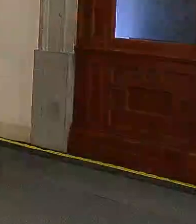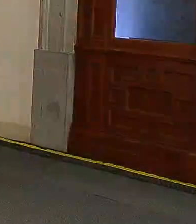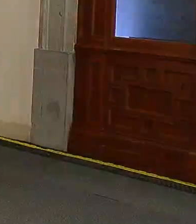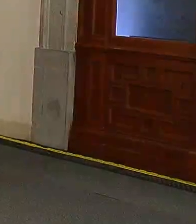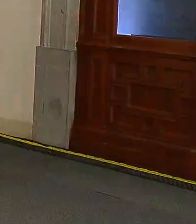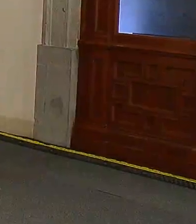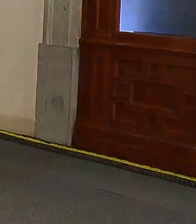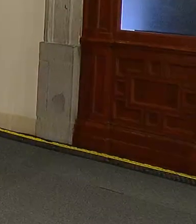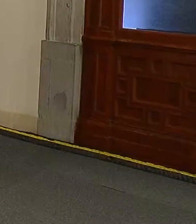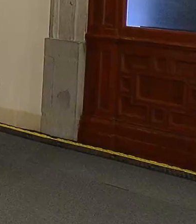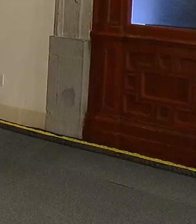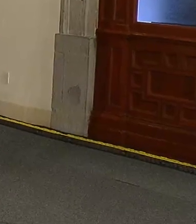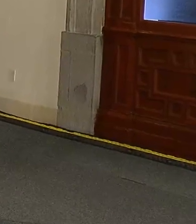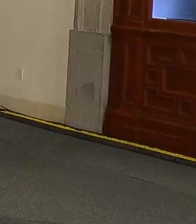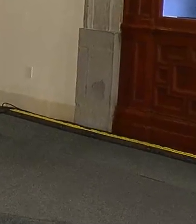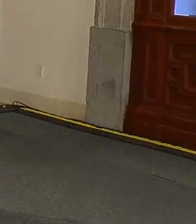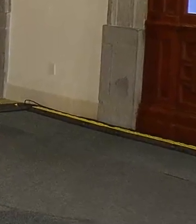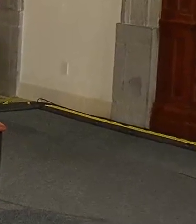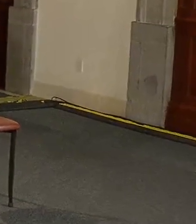Buenos días.